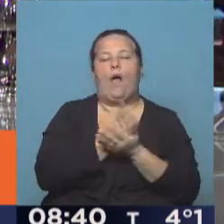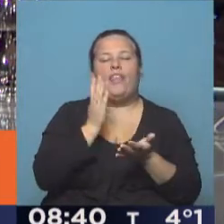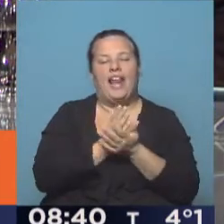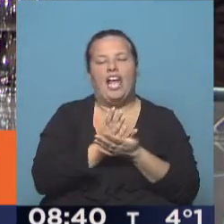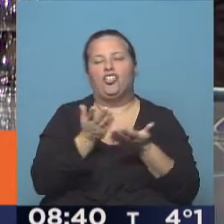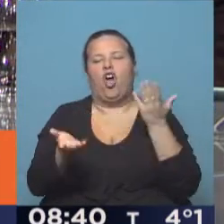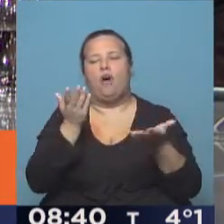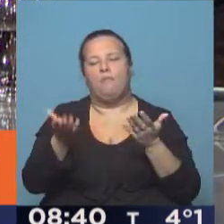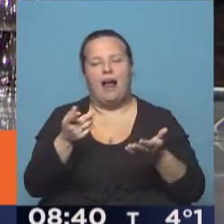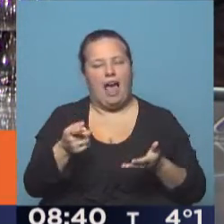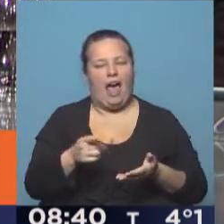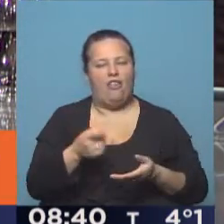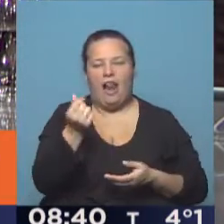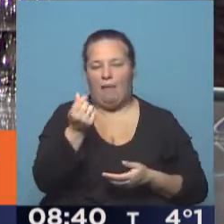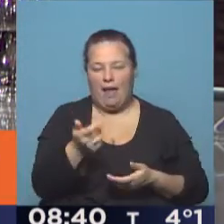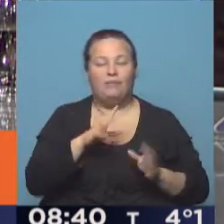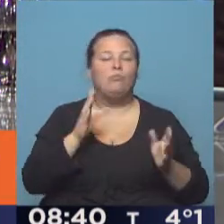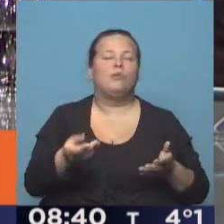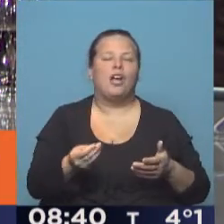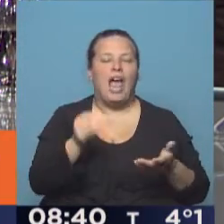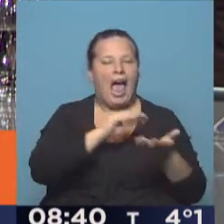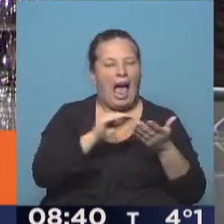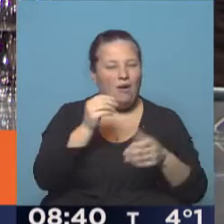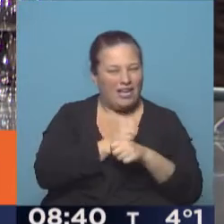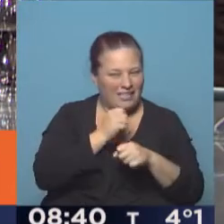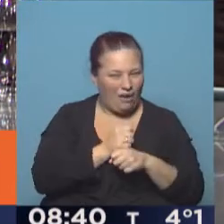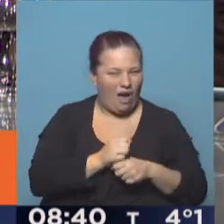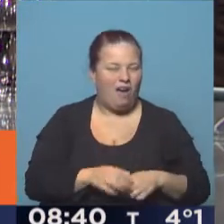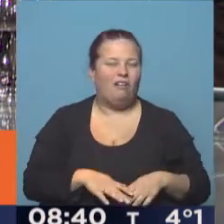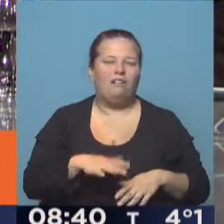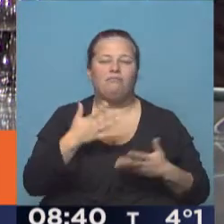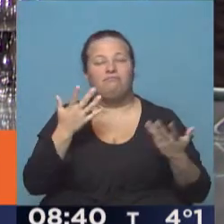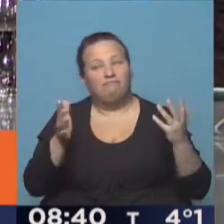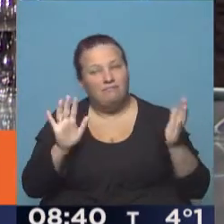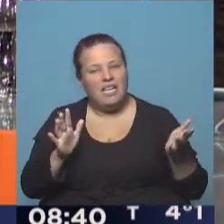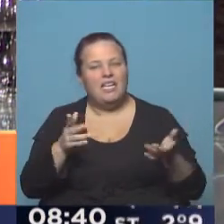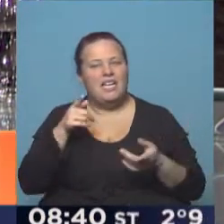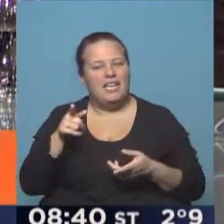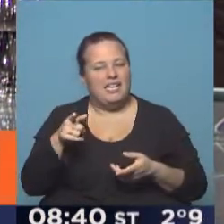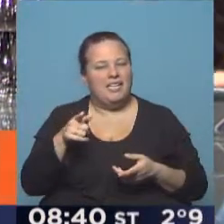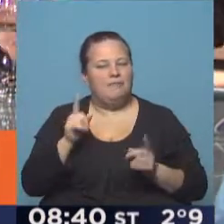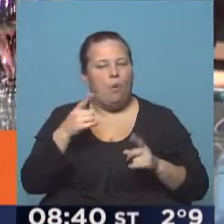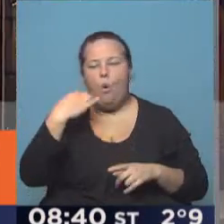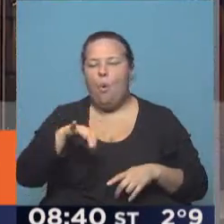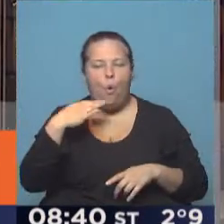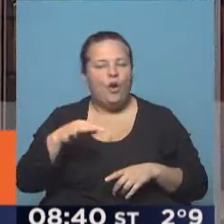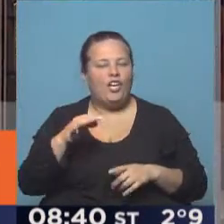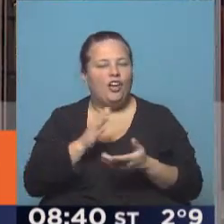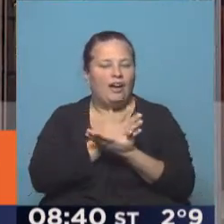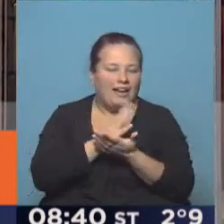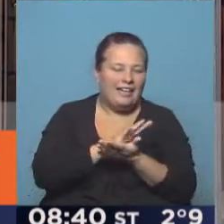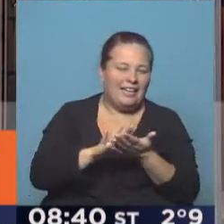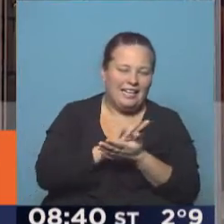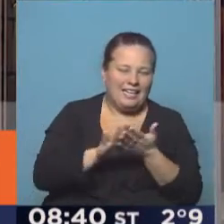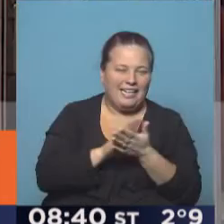en relación al capital, ¿no? Porque los abogados laboralistas son quizás los únicos que están mediando siempre en